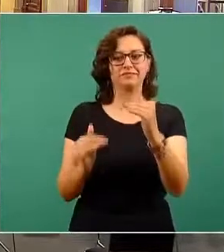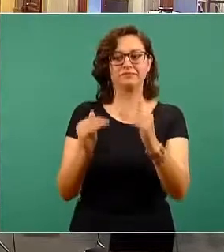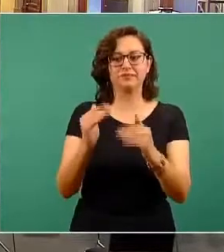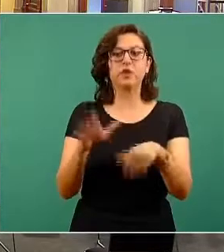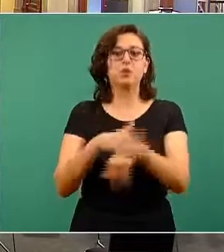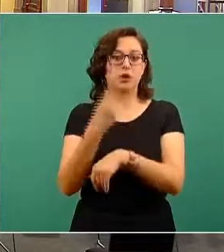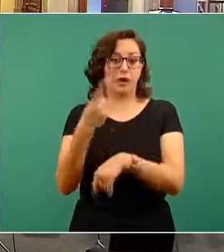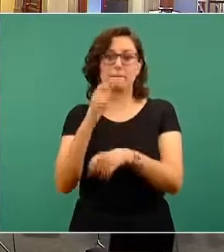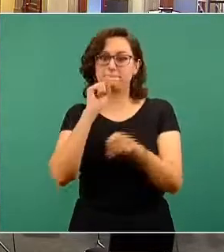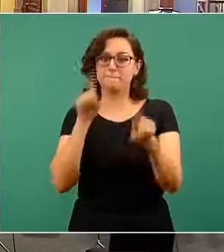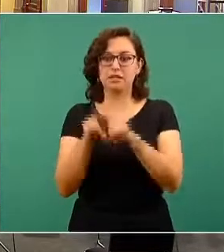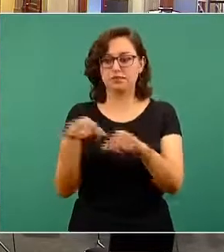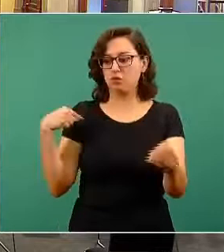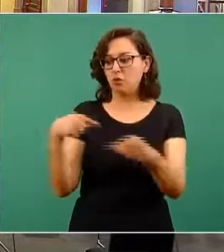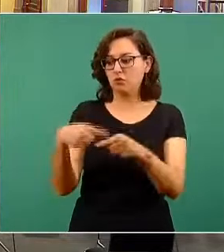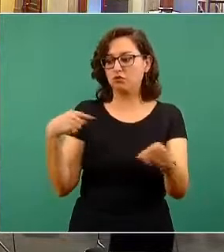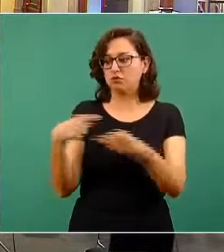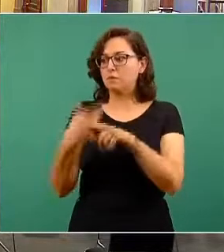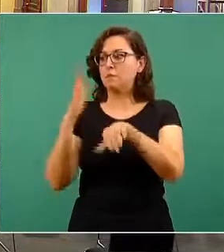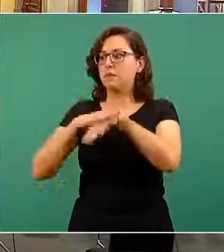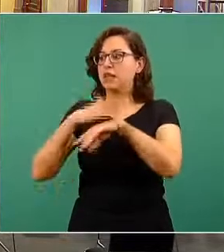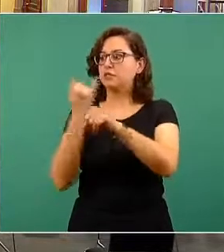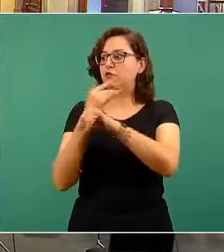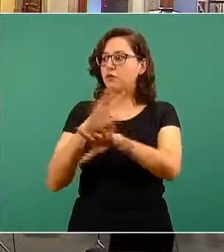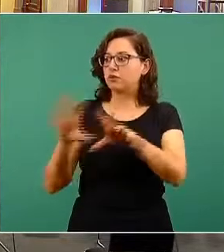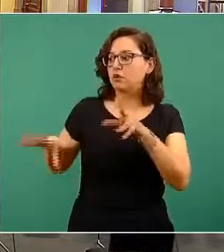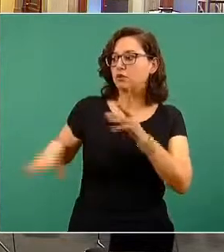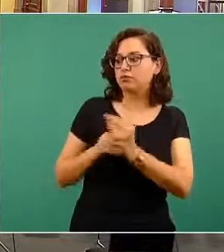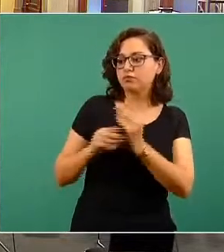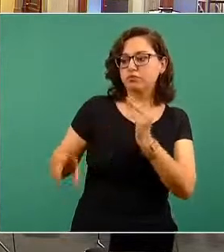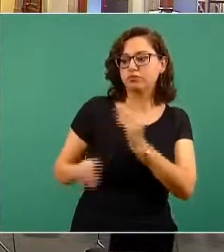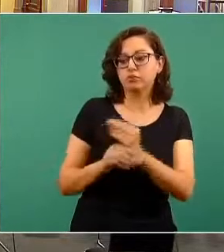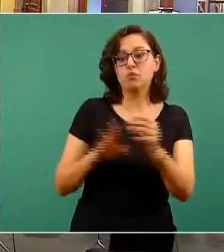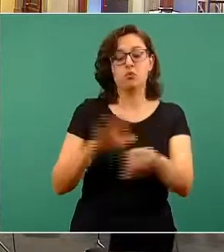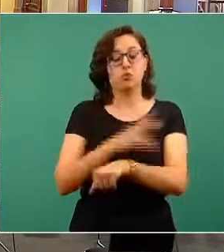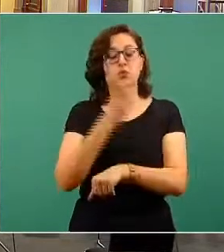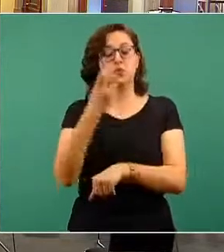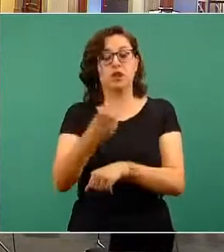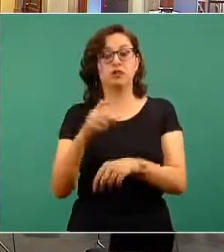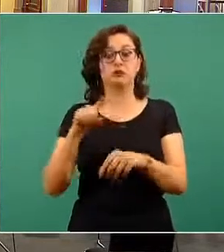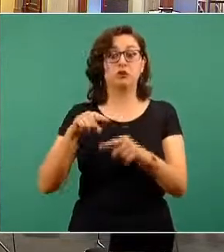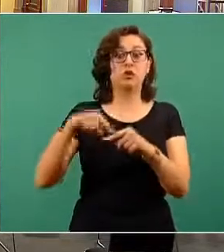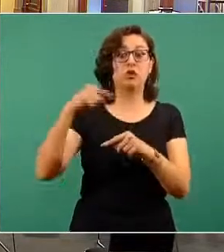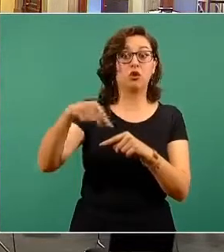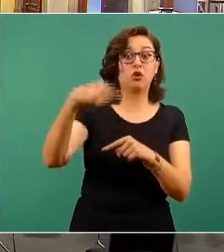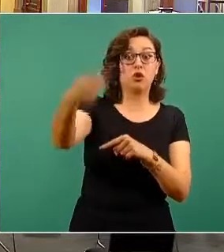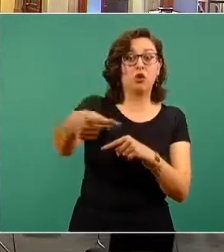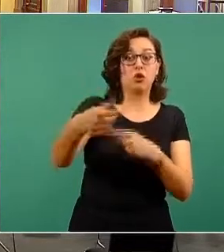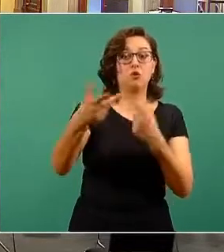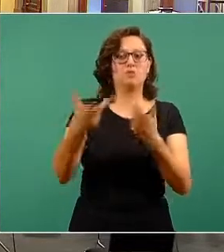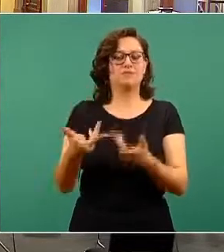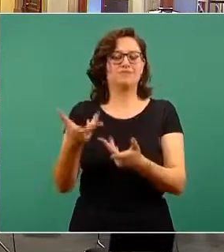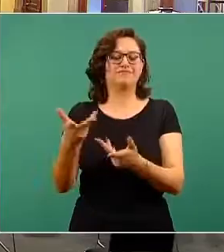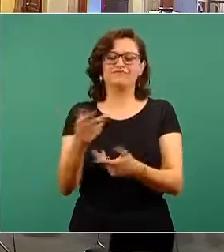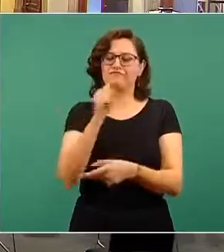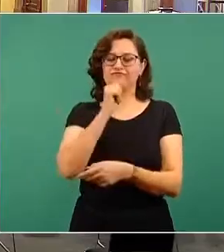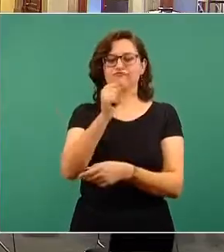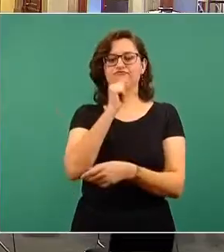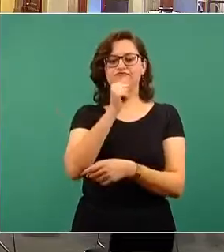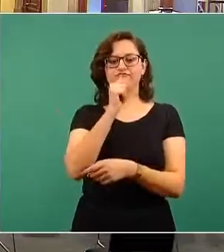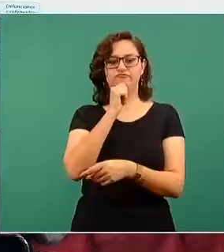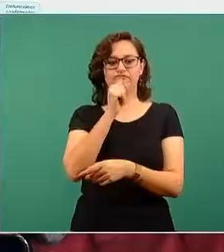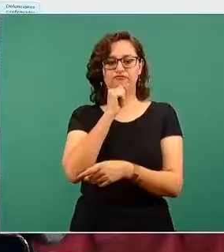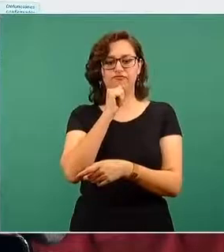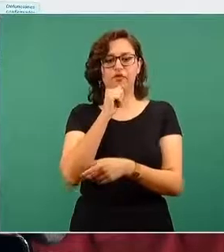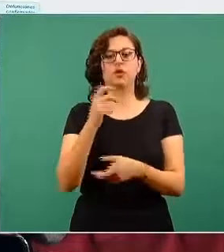una metodología técnica estarlas presentando, dado que sabemos que van a todavía incrementarse de manera importante. Pero entonces ya en datos